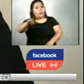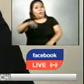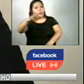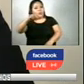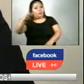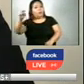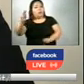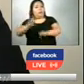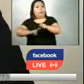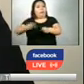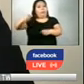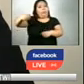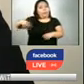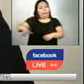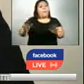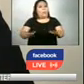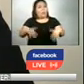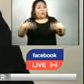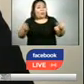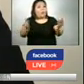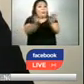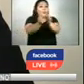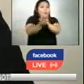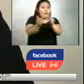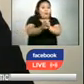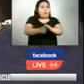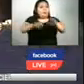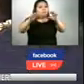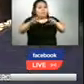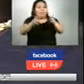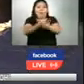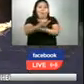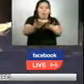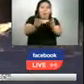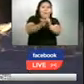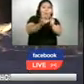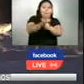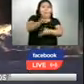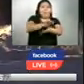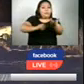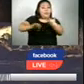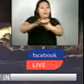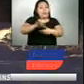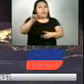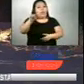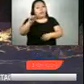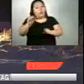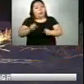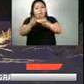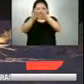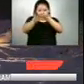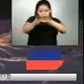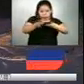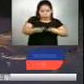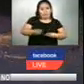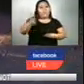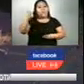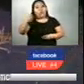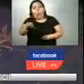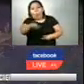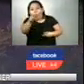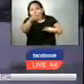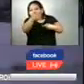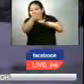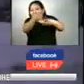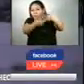millones de dólares. Por daños causados por el clima extremo. Un costo económico que ha podido ser estimado, pero que no incluye otros aspectos